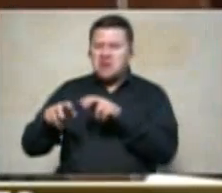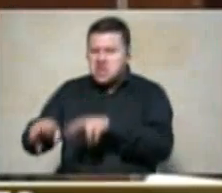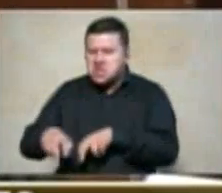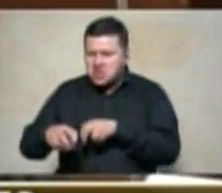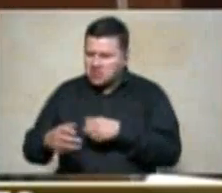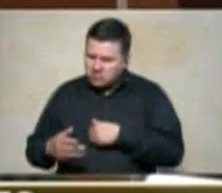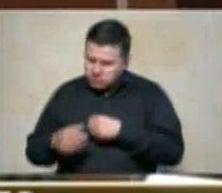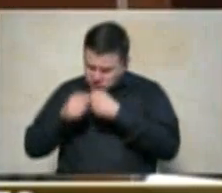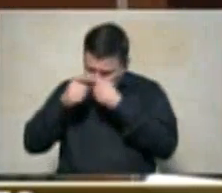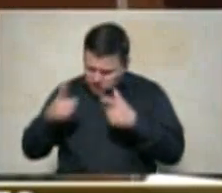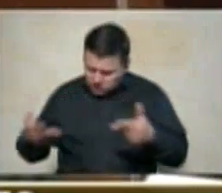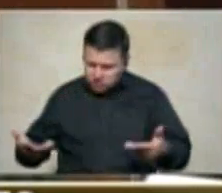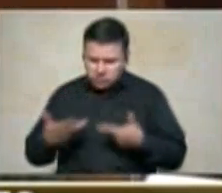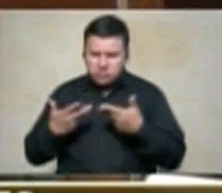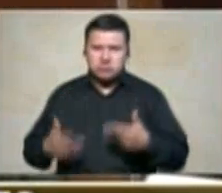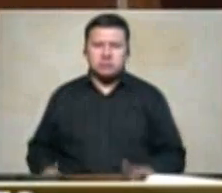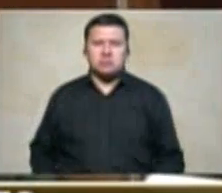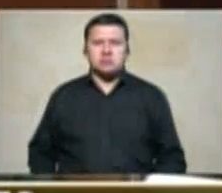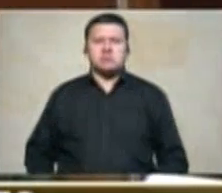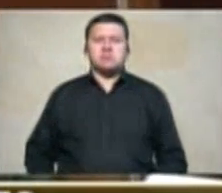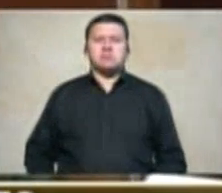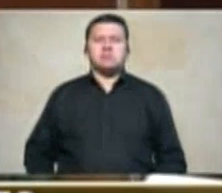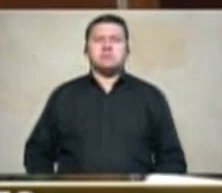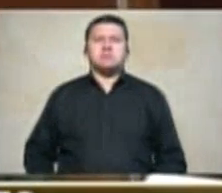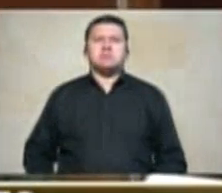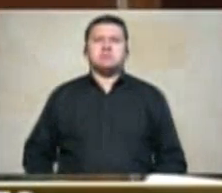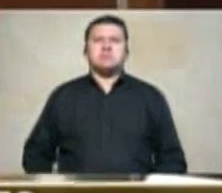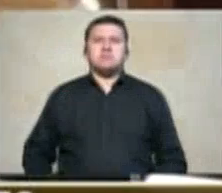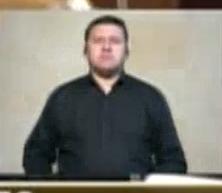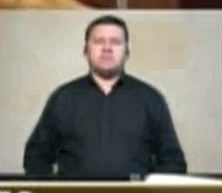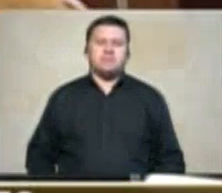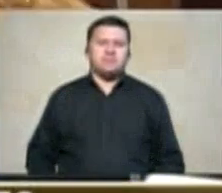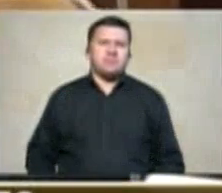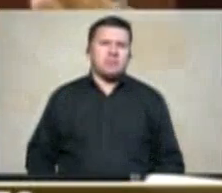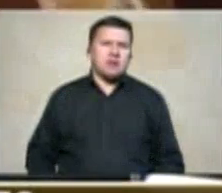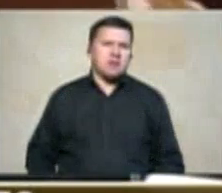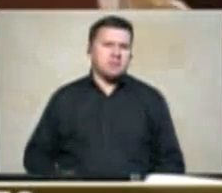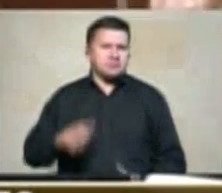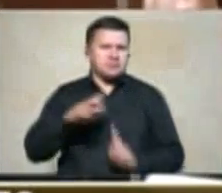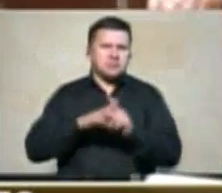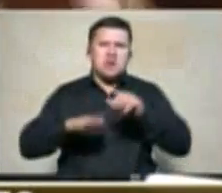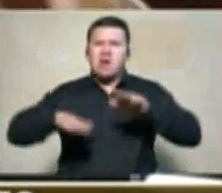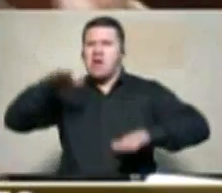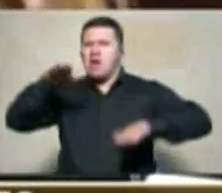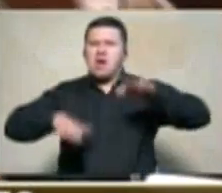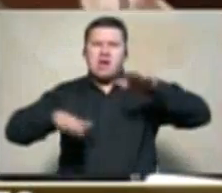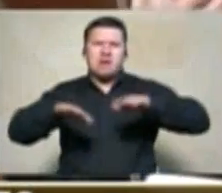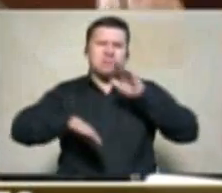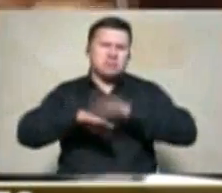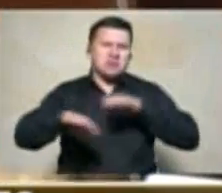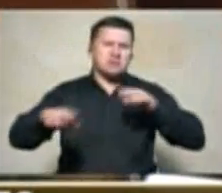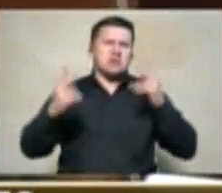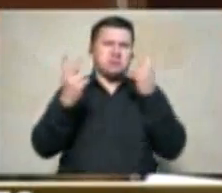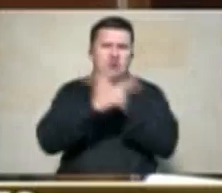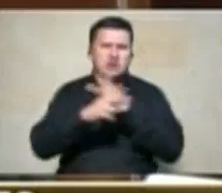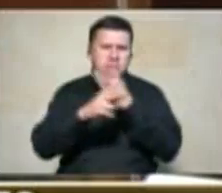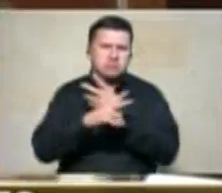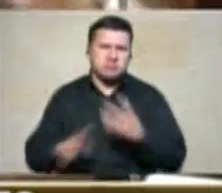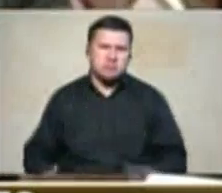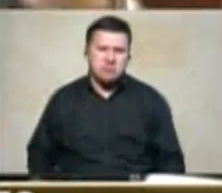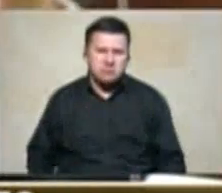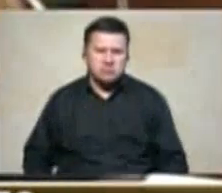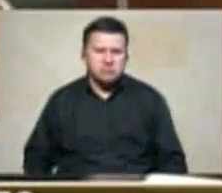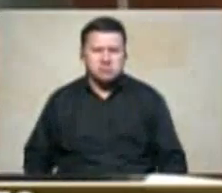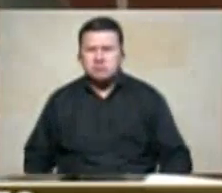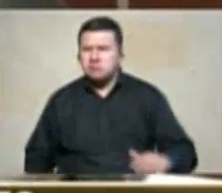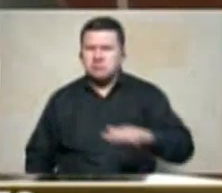Ese generador de inequidad produjo violencia, y en medio de esa violencia, los jueces de restitución